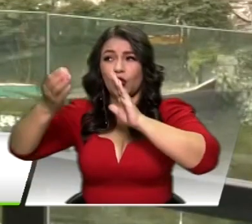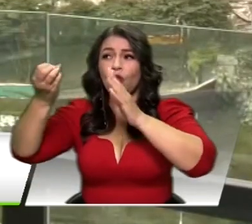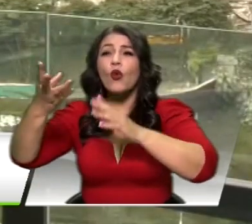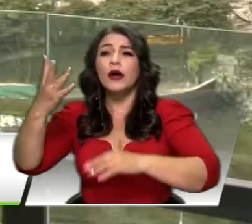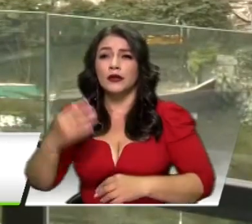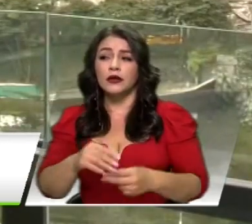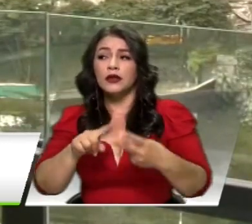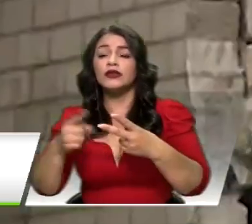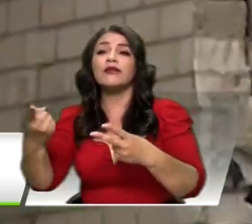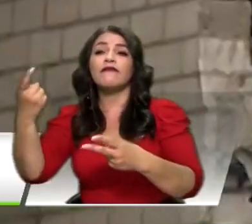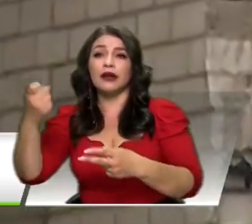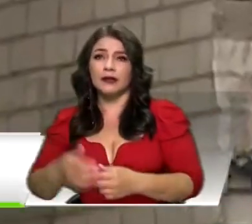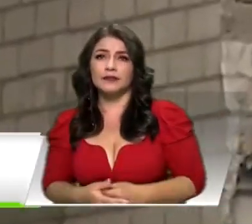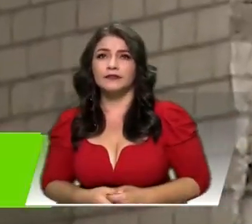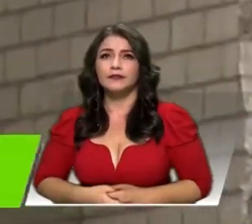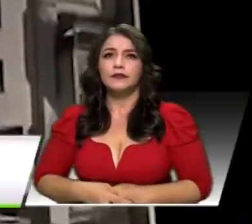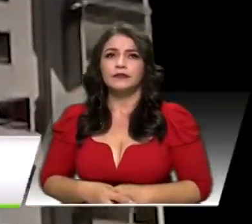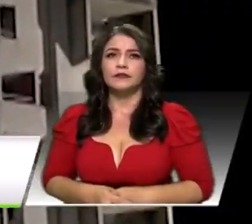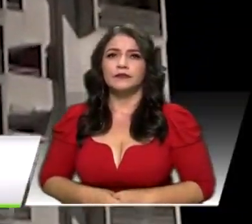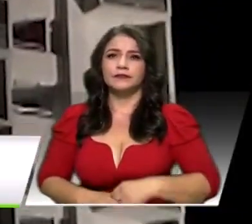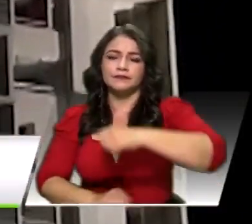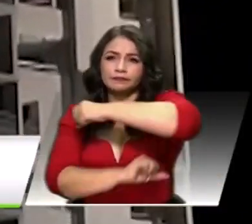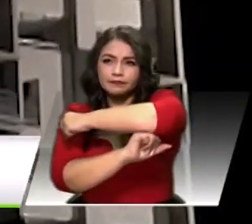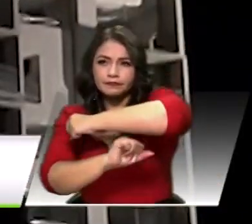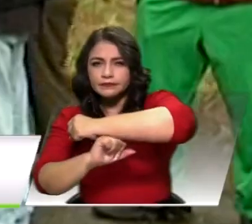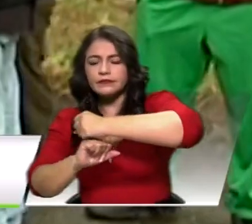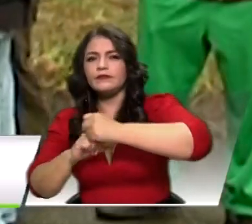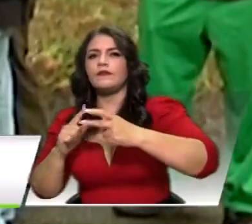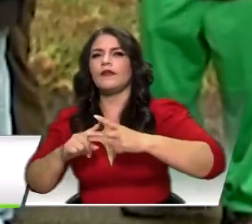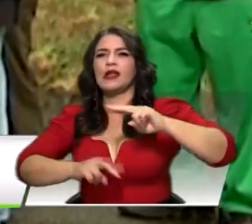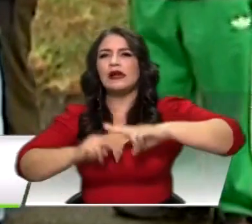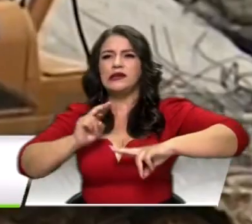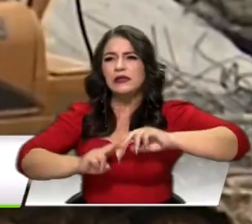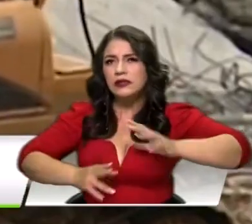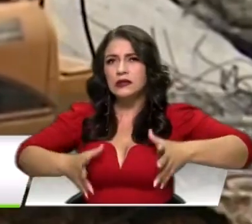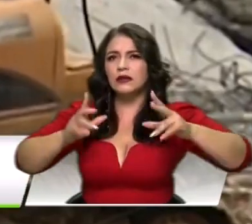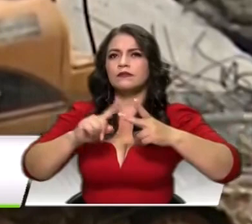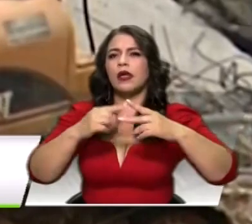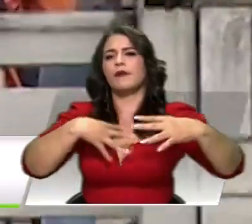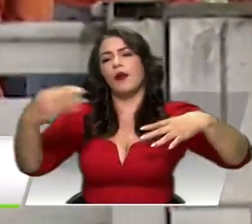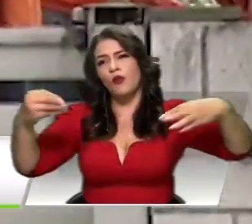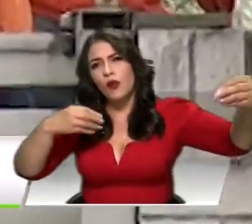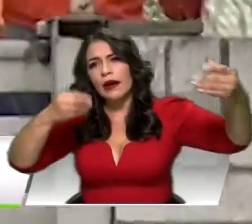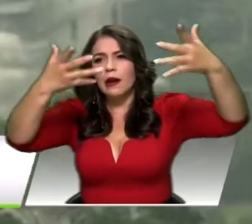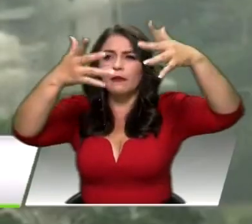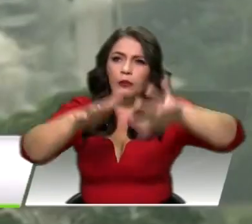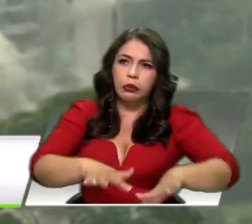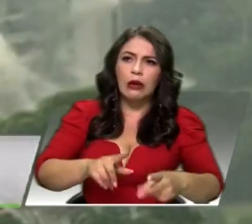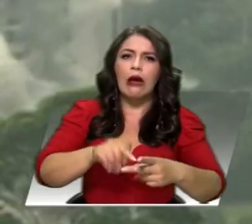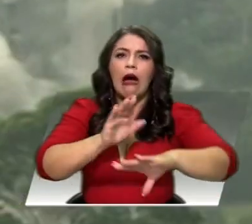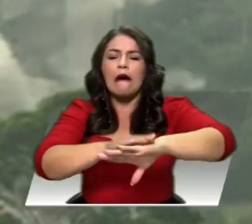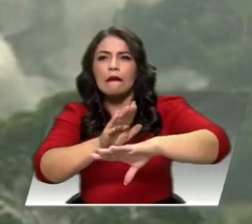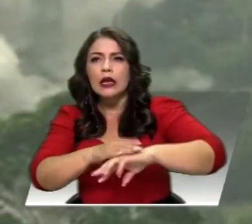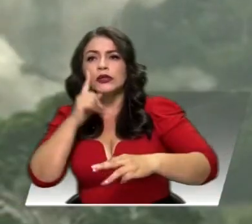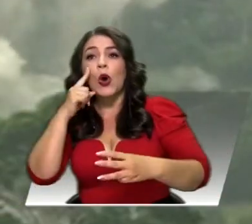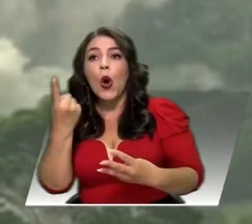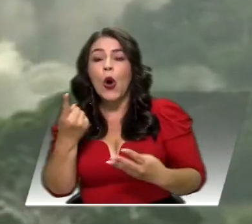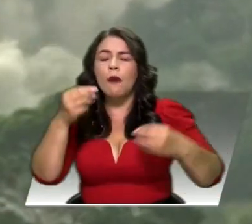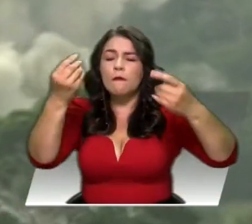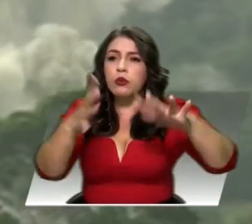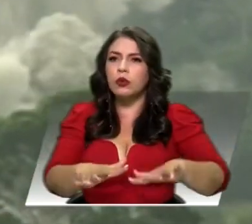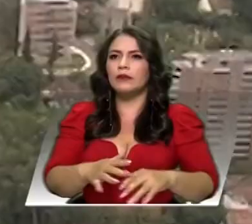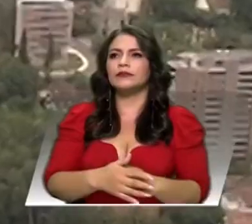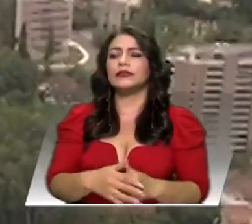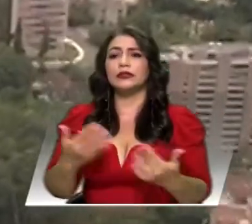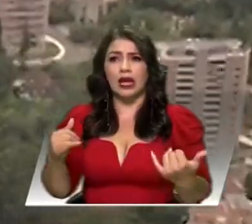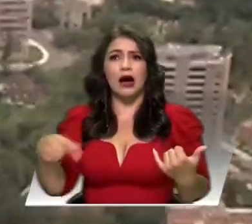enfermos. Repotenciación, fallas estructurales, evacuación, demolición, alerta, implosión. Estas palabras se han